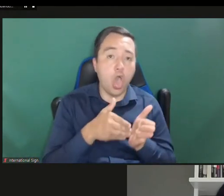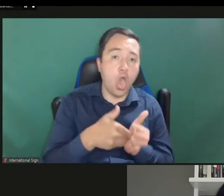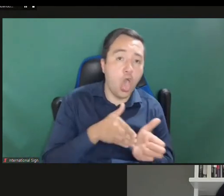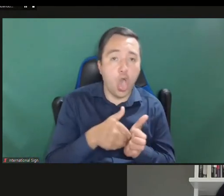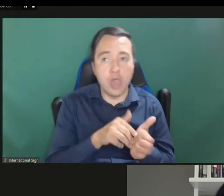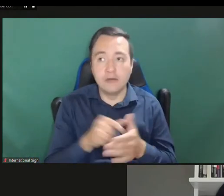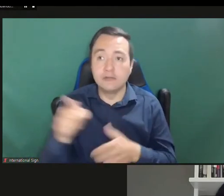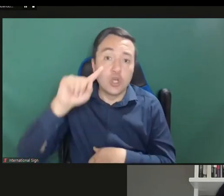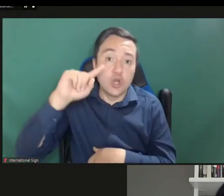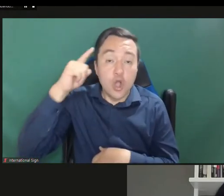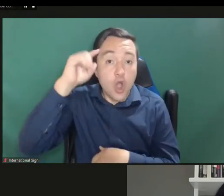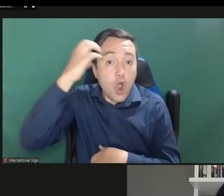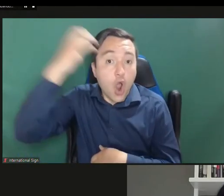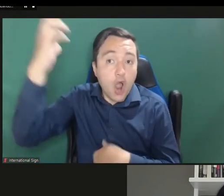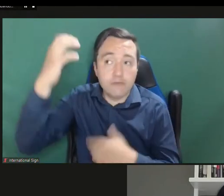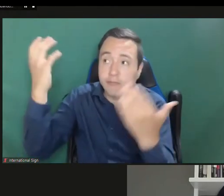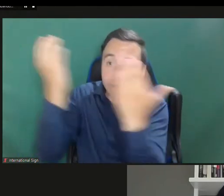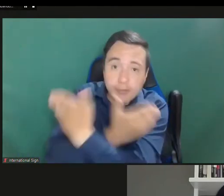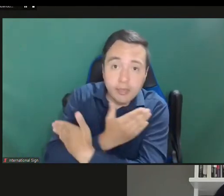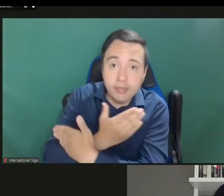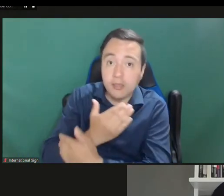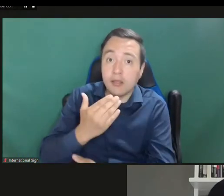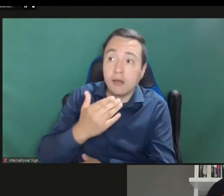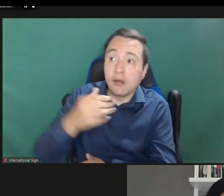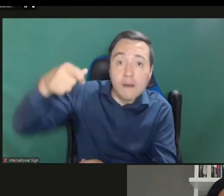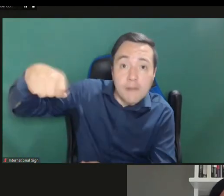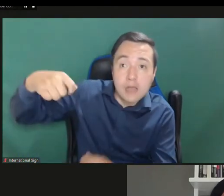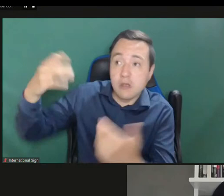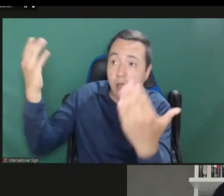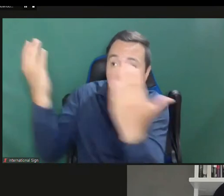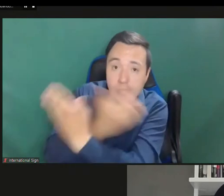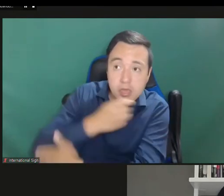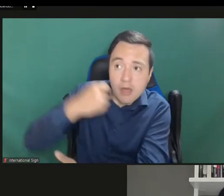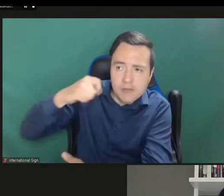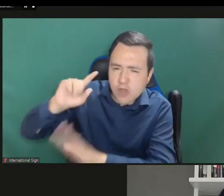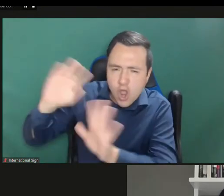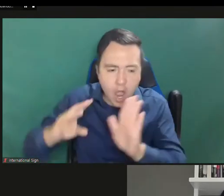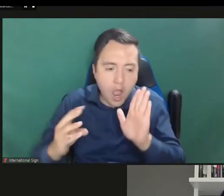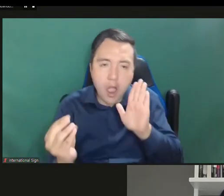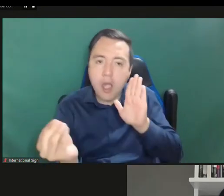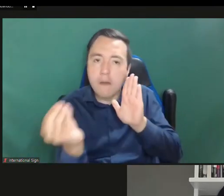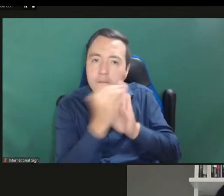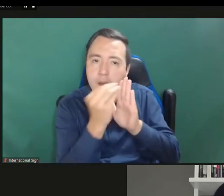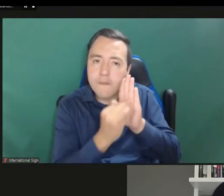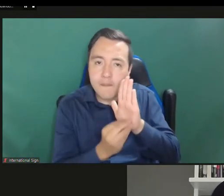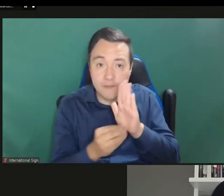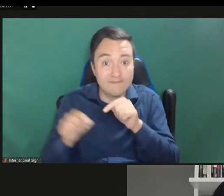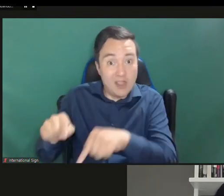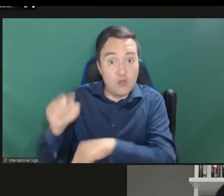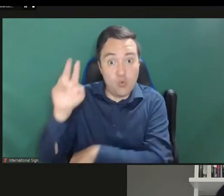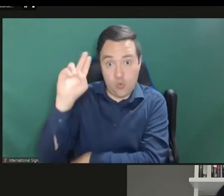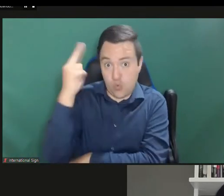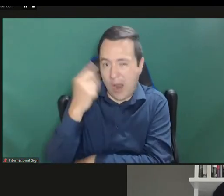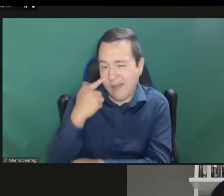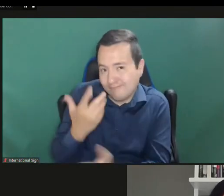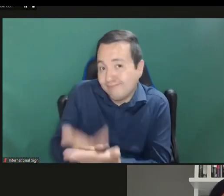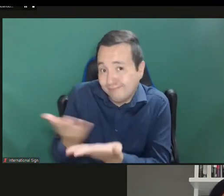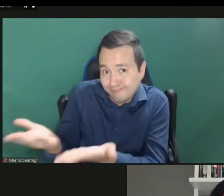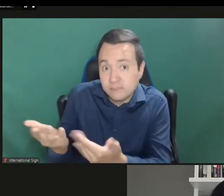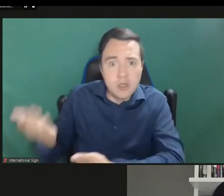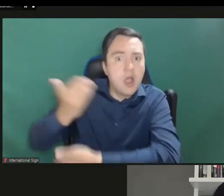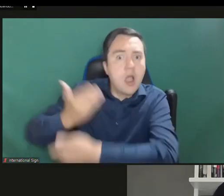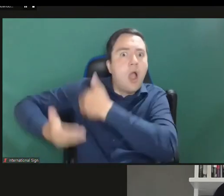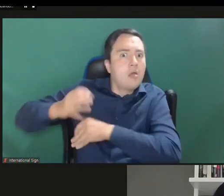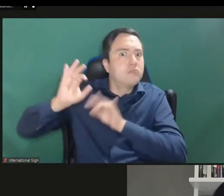que cambie o no que retrocede ahora la protección que es algo que hasta cierto punto lo podemos estar viendo ahora en uruguay que venció un pionero por muchos años en políticas de